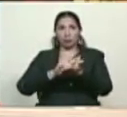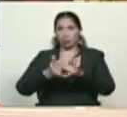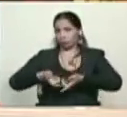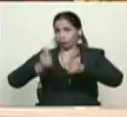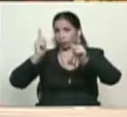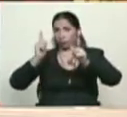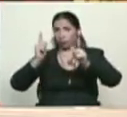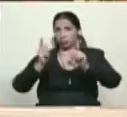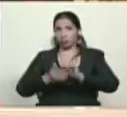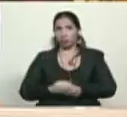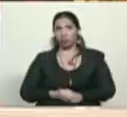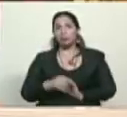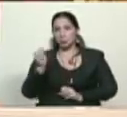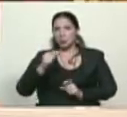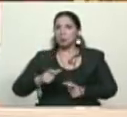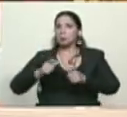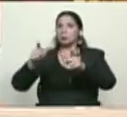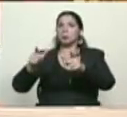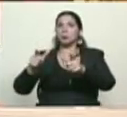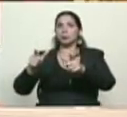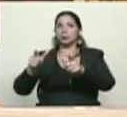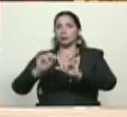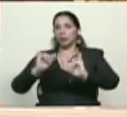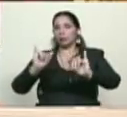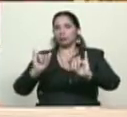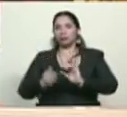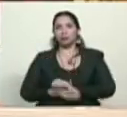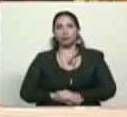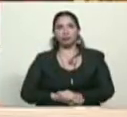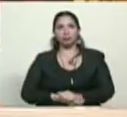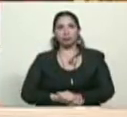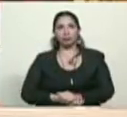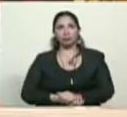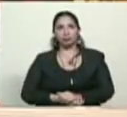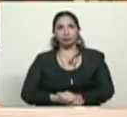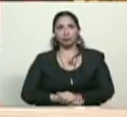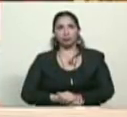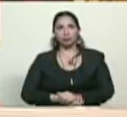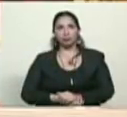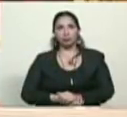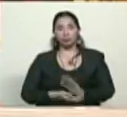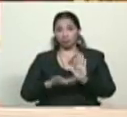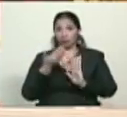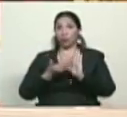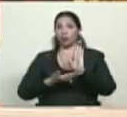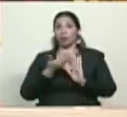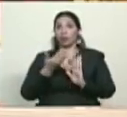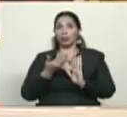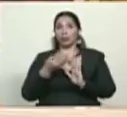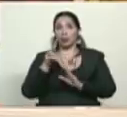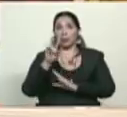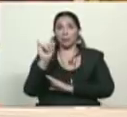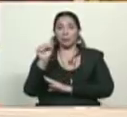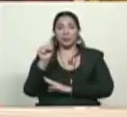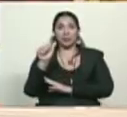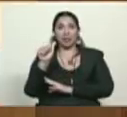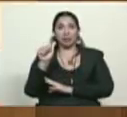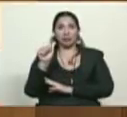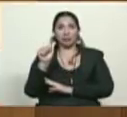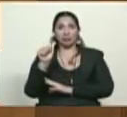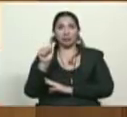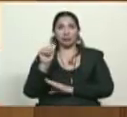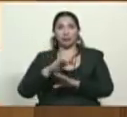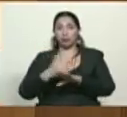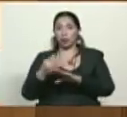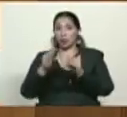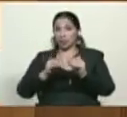visa tiene la visa el canciller eso es importante V la visa Pin Pin porque es en